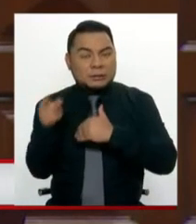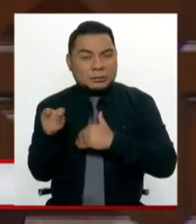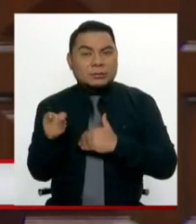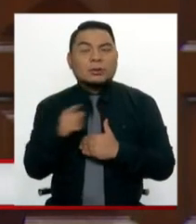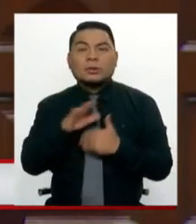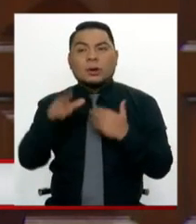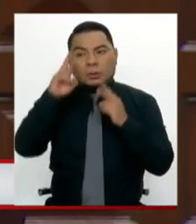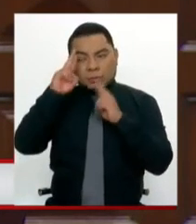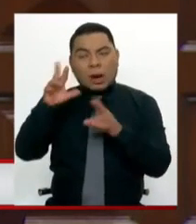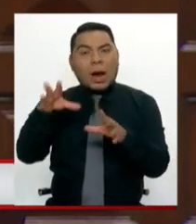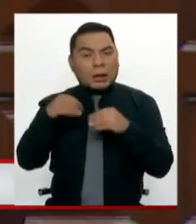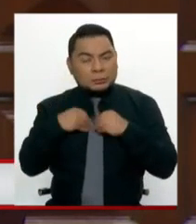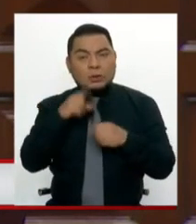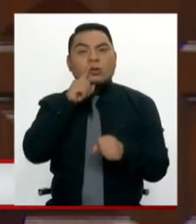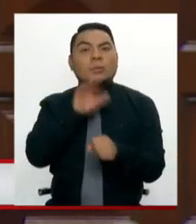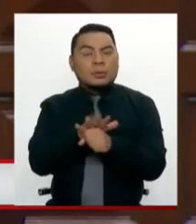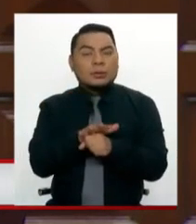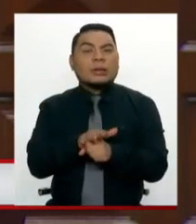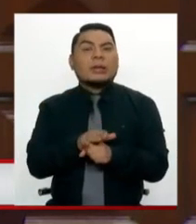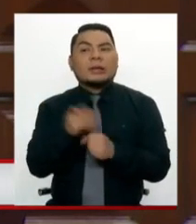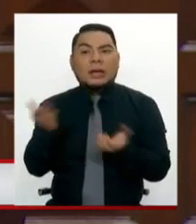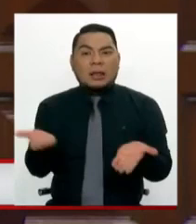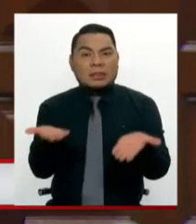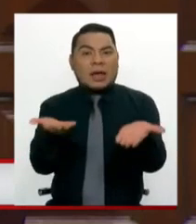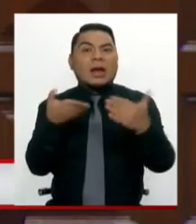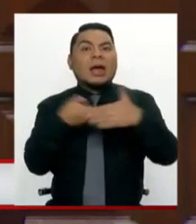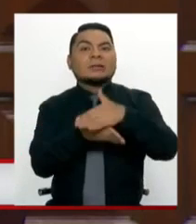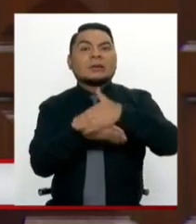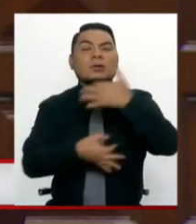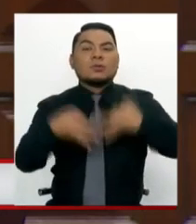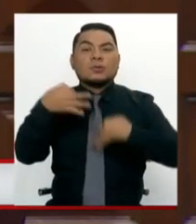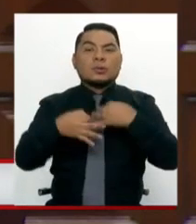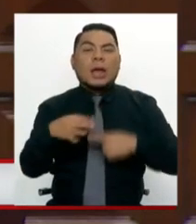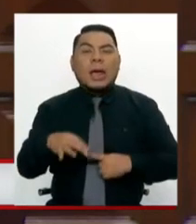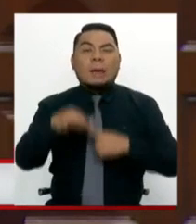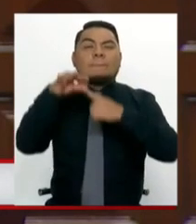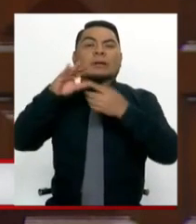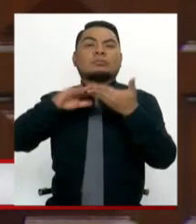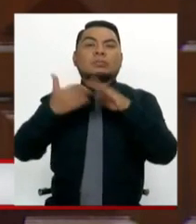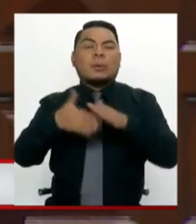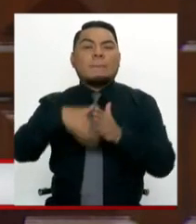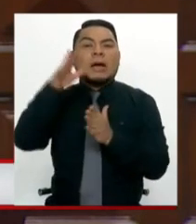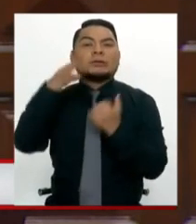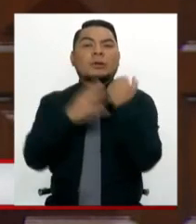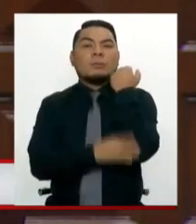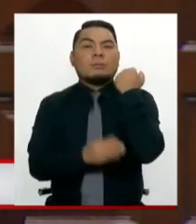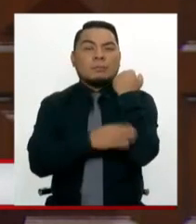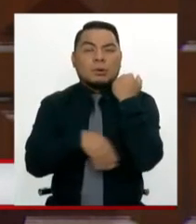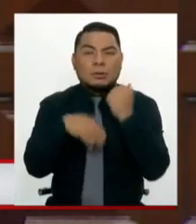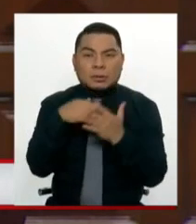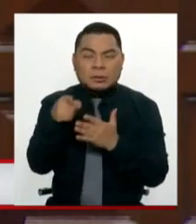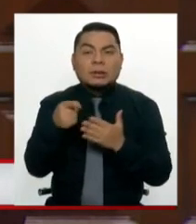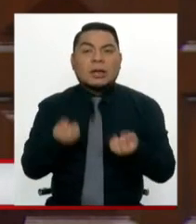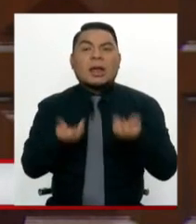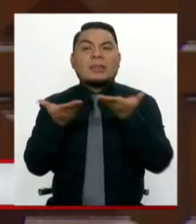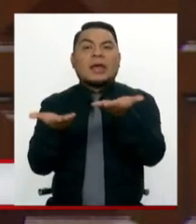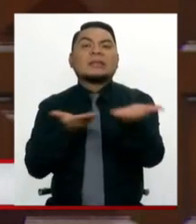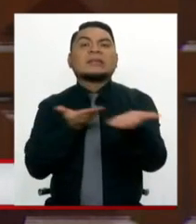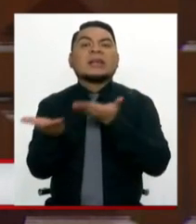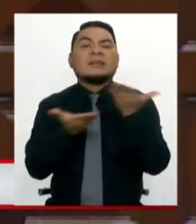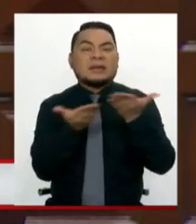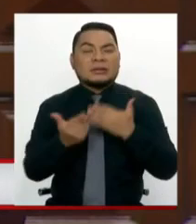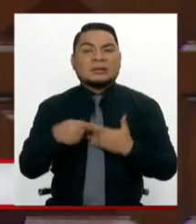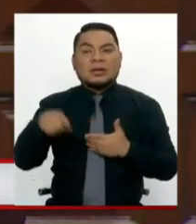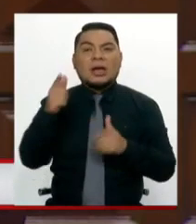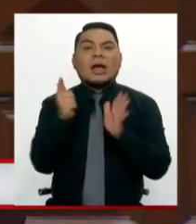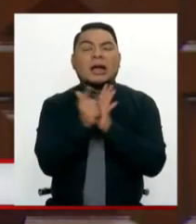cumpliendo con el compromiso de promover el acceso a la justicia, en especial de la población más vulnerable, brinda el servicio de asistencia legal a